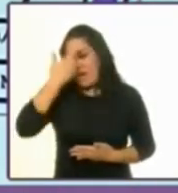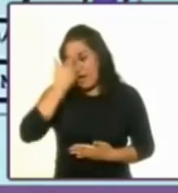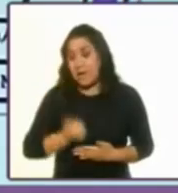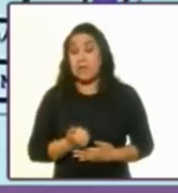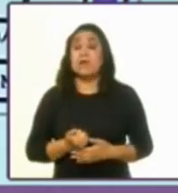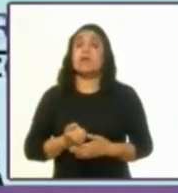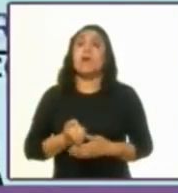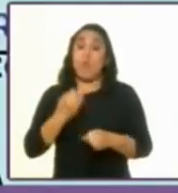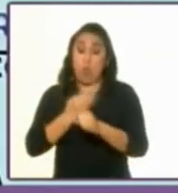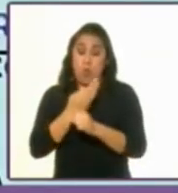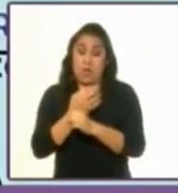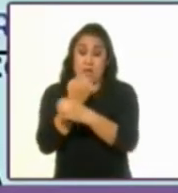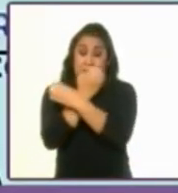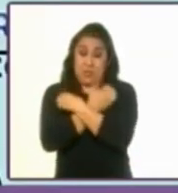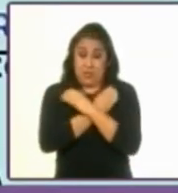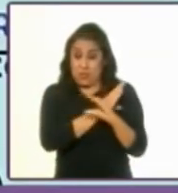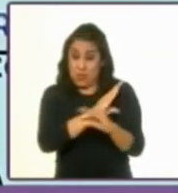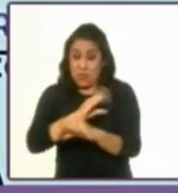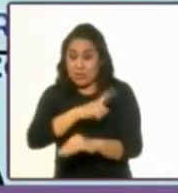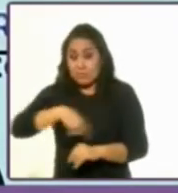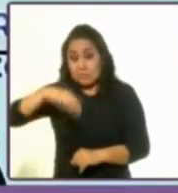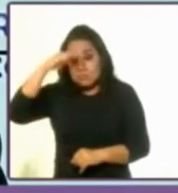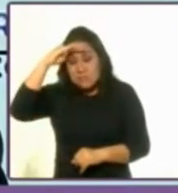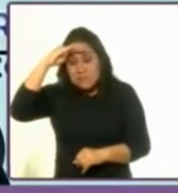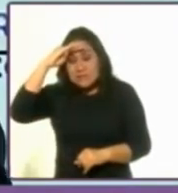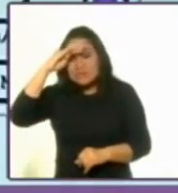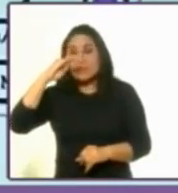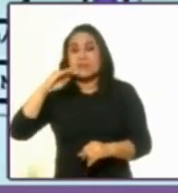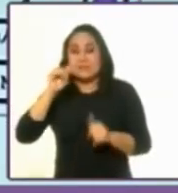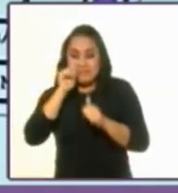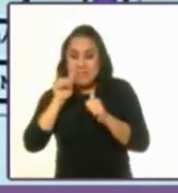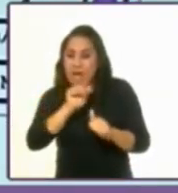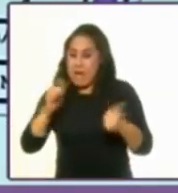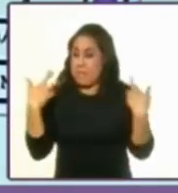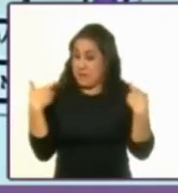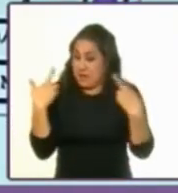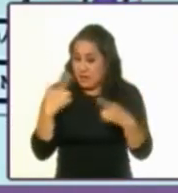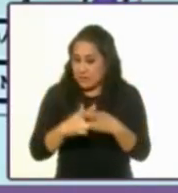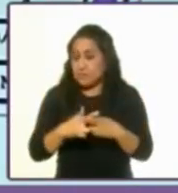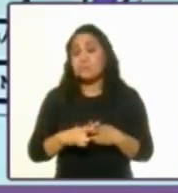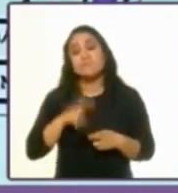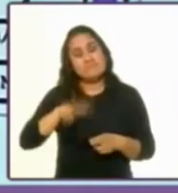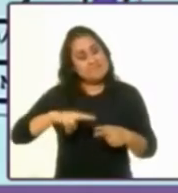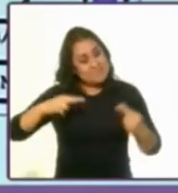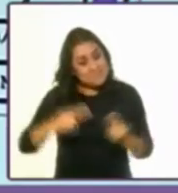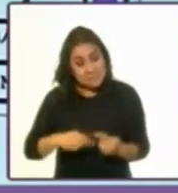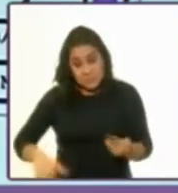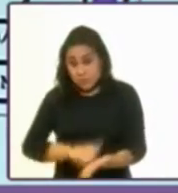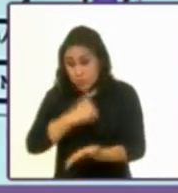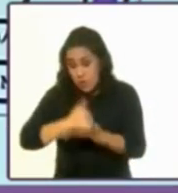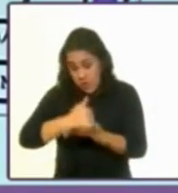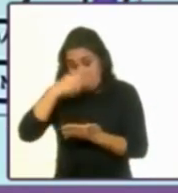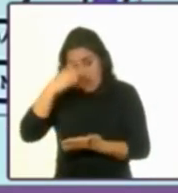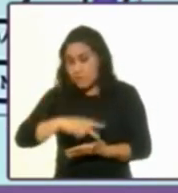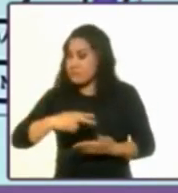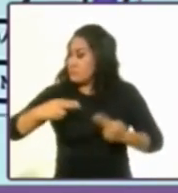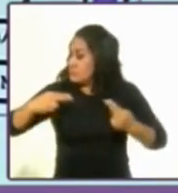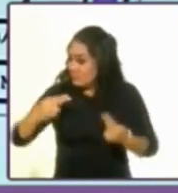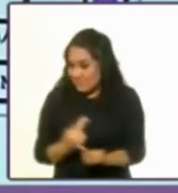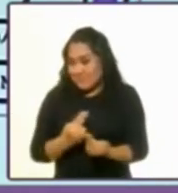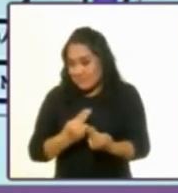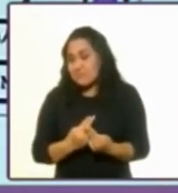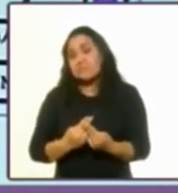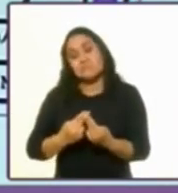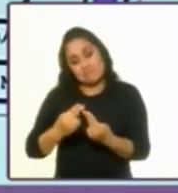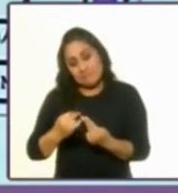realidad nunca ha estado dispuesta a perder el control sobre el magisterio y es necesario que nuestra ciudad recupere es el recupero o más bien la